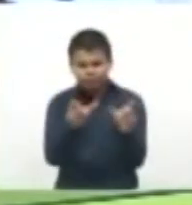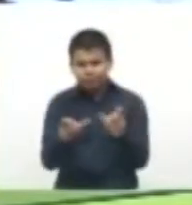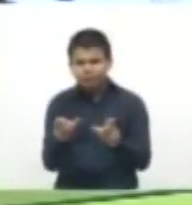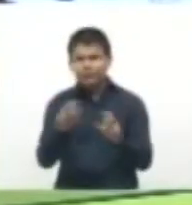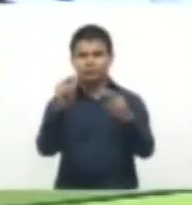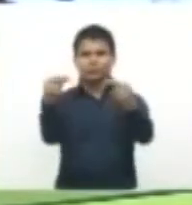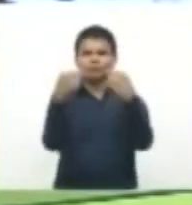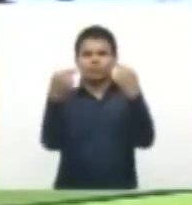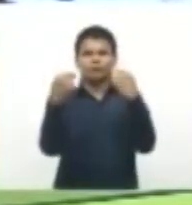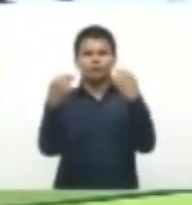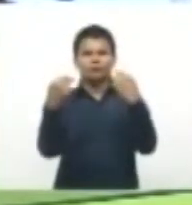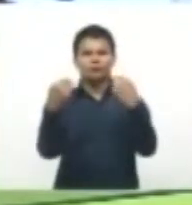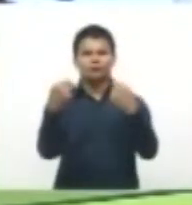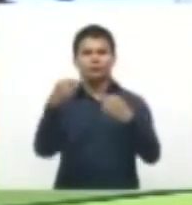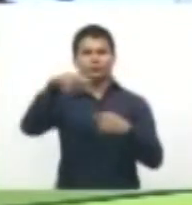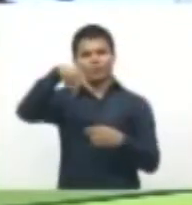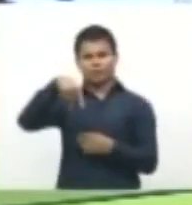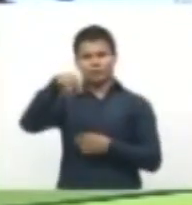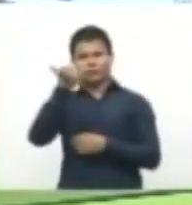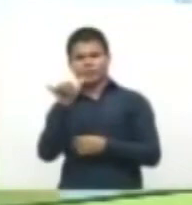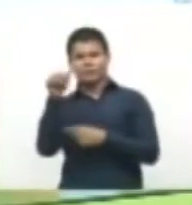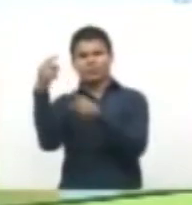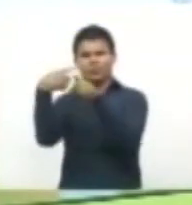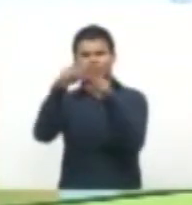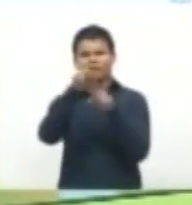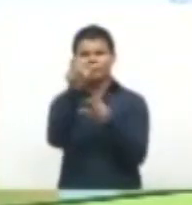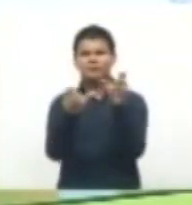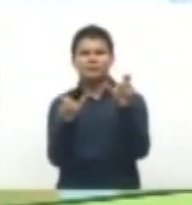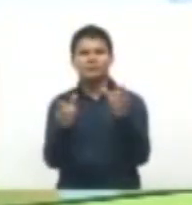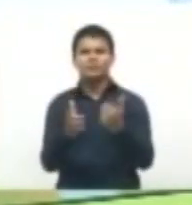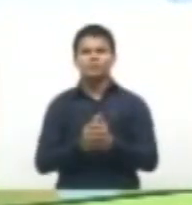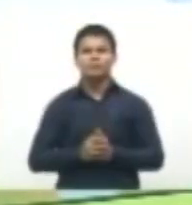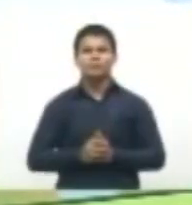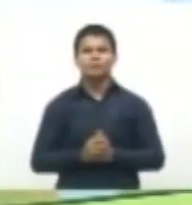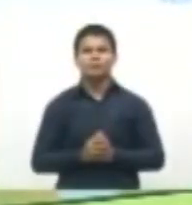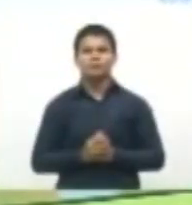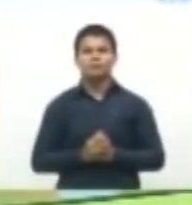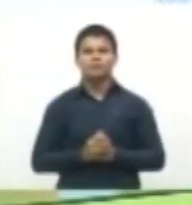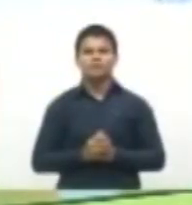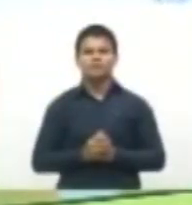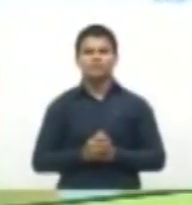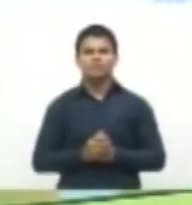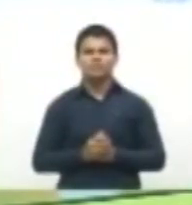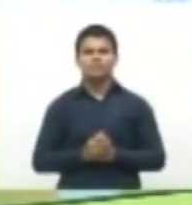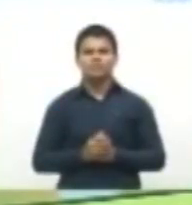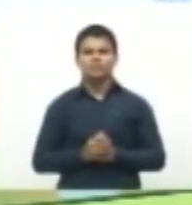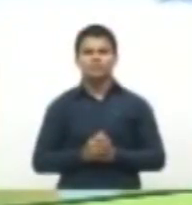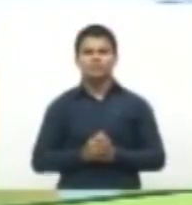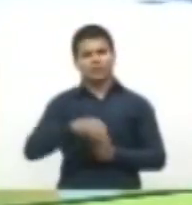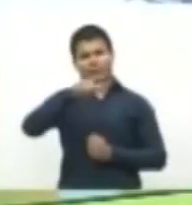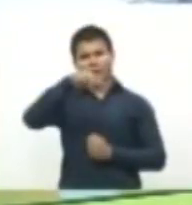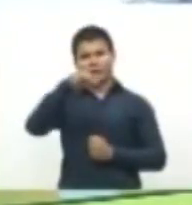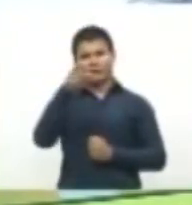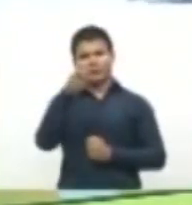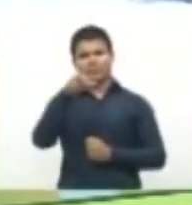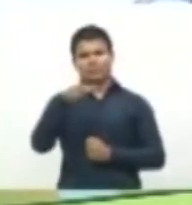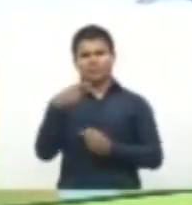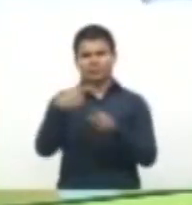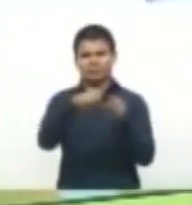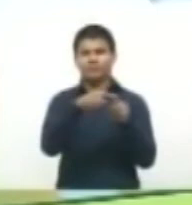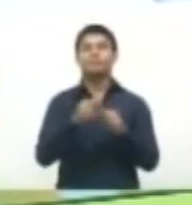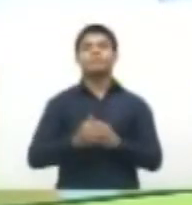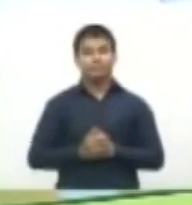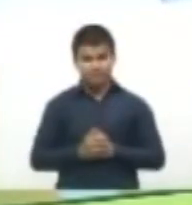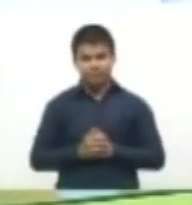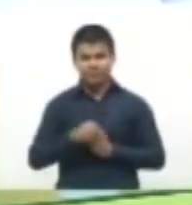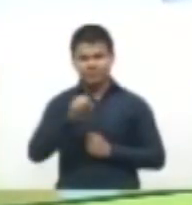Orlando Molina desde New York, Eneida Ramos desde West Palm Beach, Ángela María Rojas, también está Ingrid Galindo, listo. Así es,